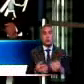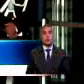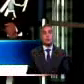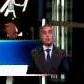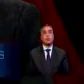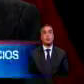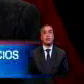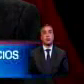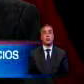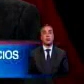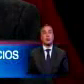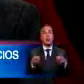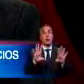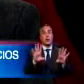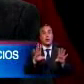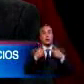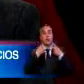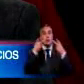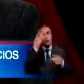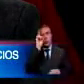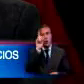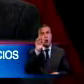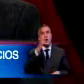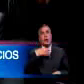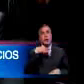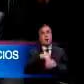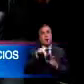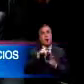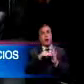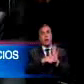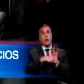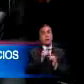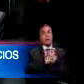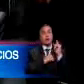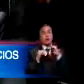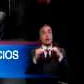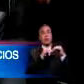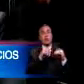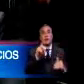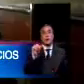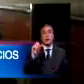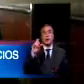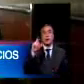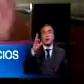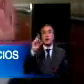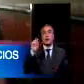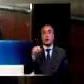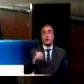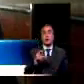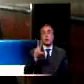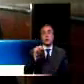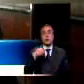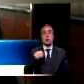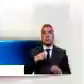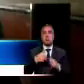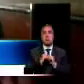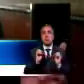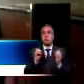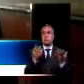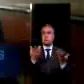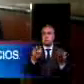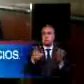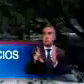declaraciones juramentadas. También salió a aclarar por qué está en esa lista el legislador de Izquierda Democrática, Dalton Basigalupo. Yo no tengo ninguna glosa en firme.